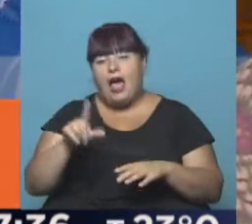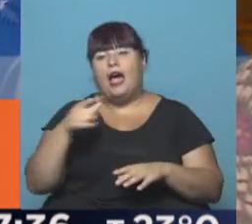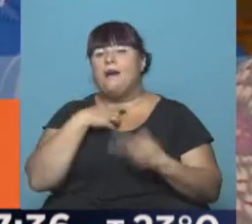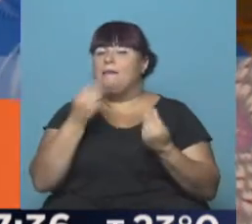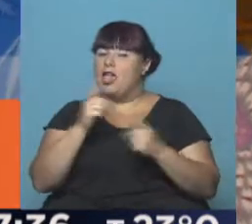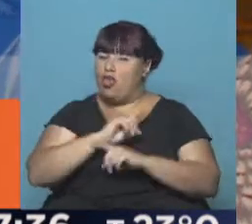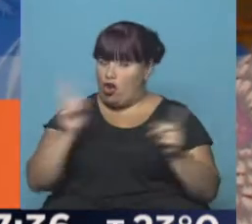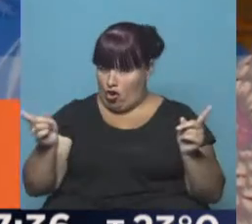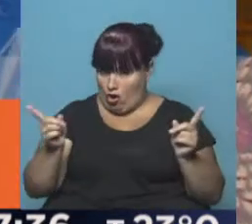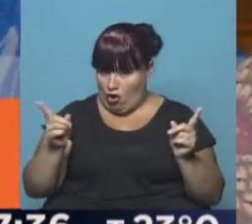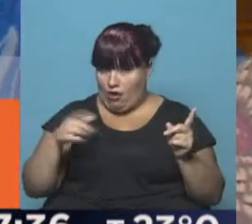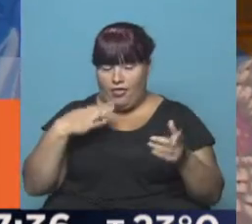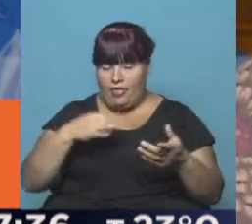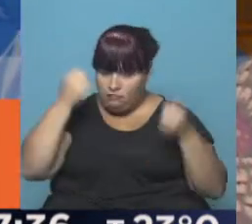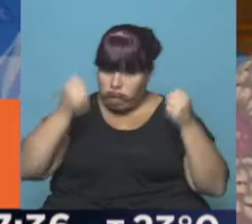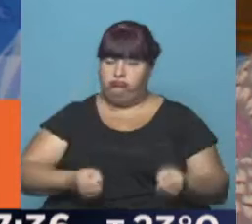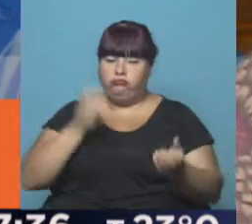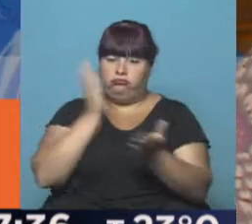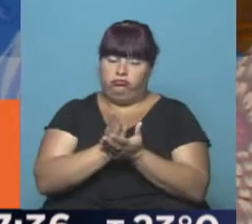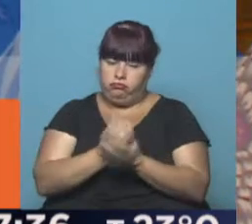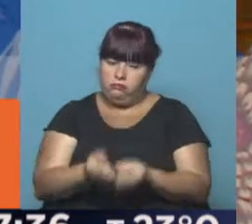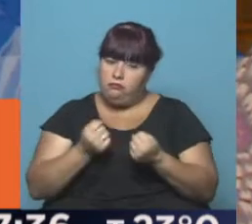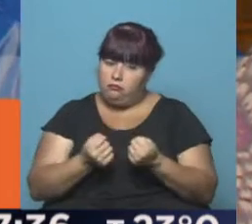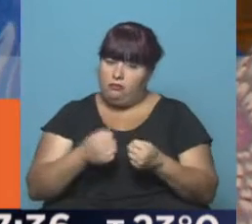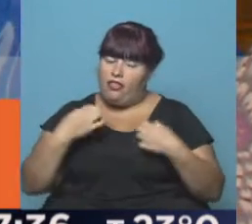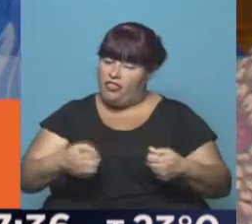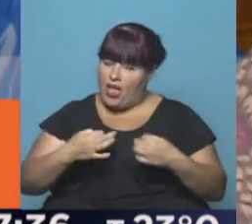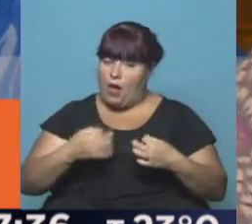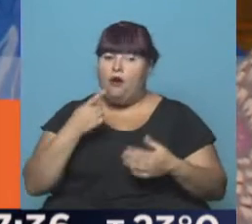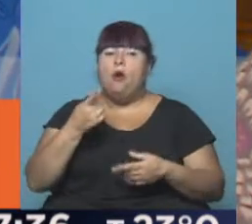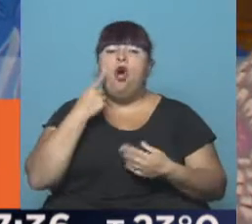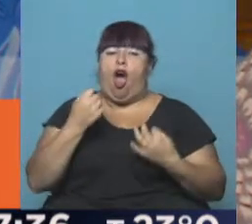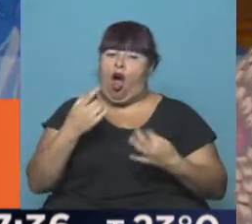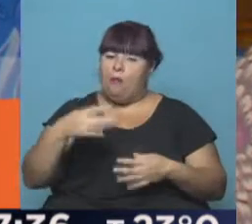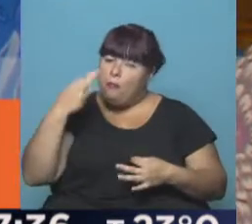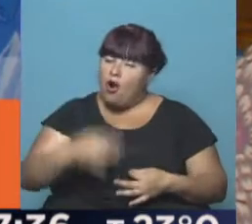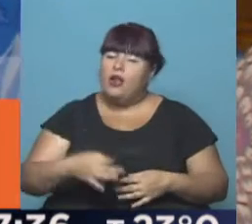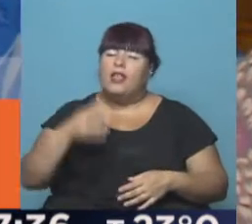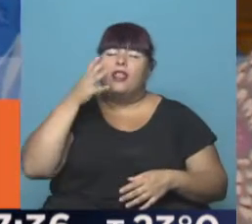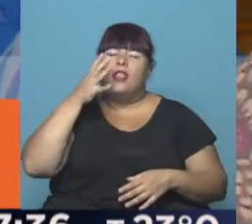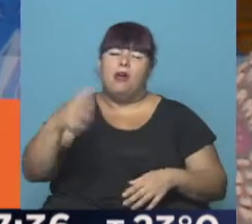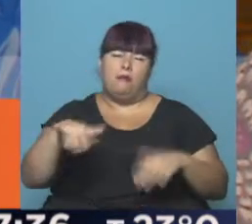la mano y que, bueno, que se ponga los pantalones largos, porque tenemos